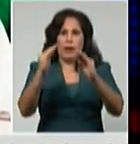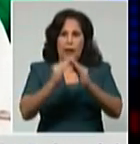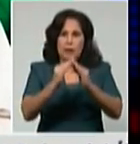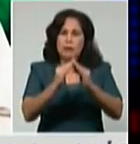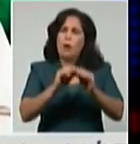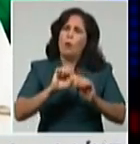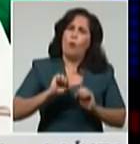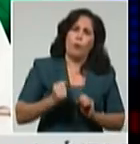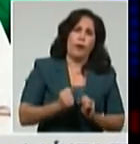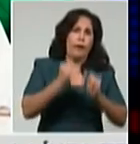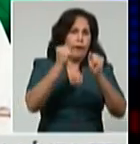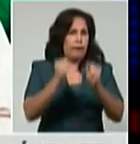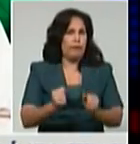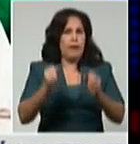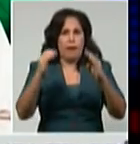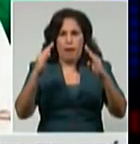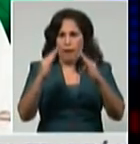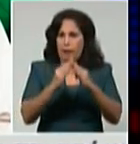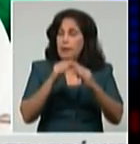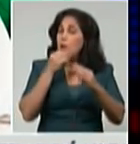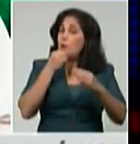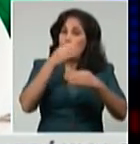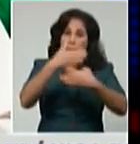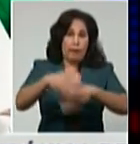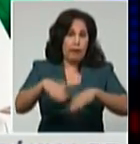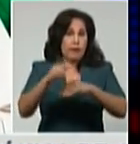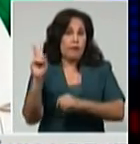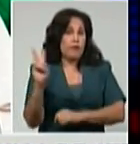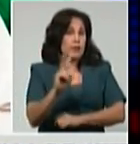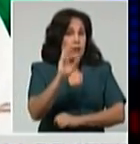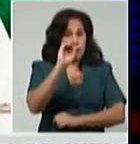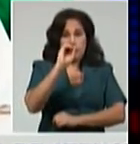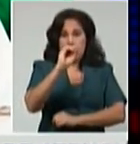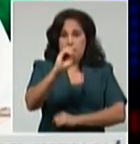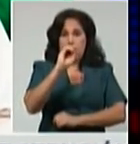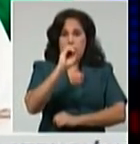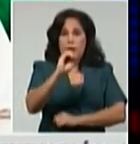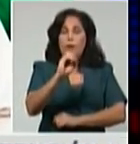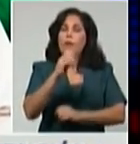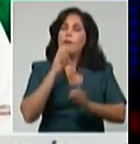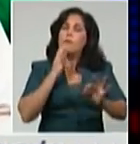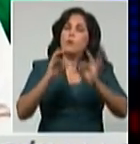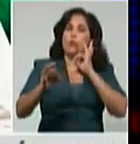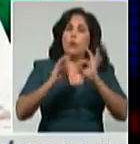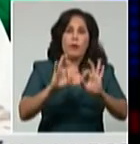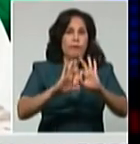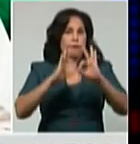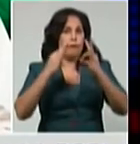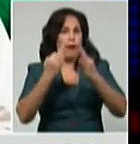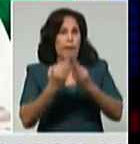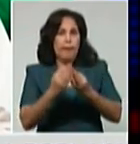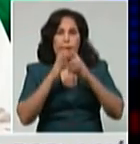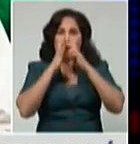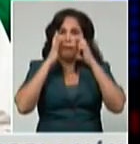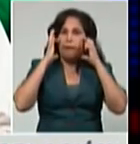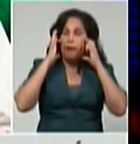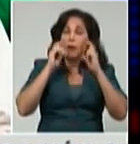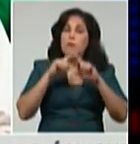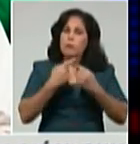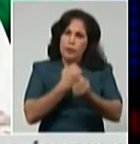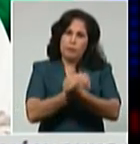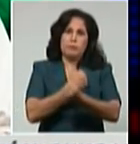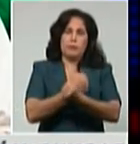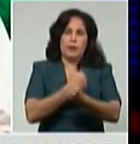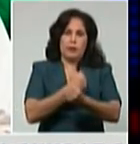su domicilio, no puede recibir visitas, debe proteger a su familia, porque el riesgo es